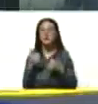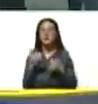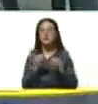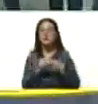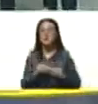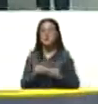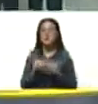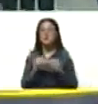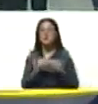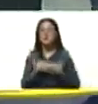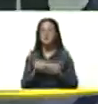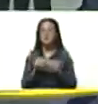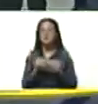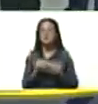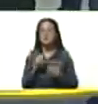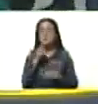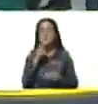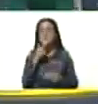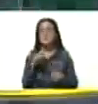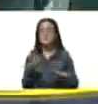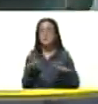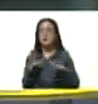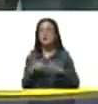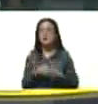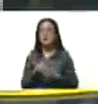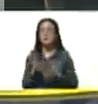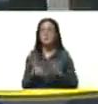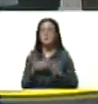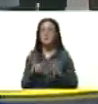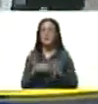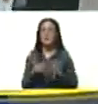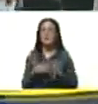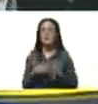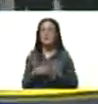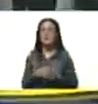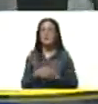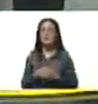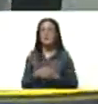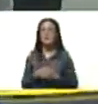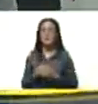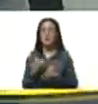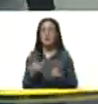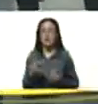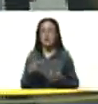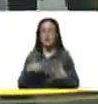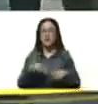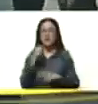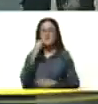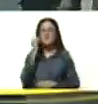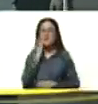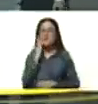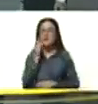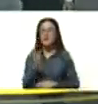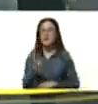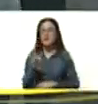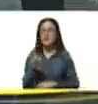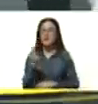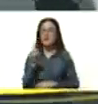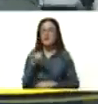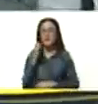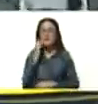va a poner de manera hermosa y bella el metro. Pero aquí, en este espacio, el padrino de este lugar, así como la